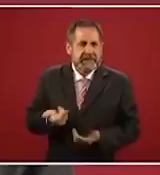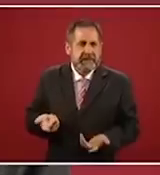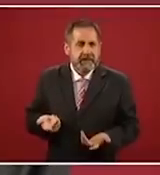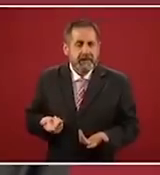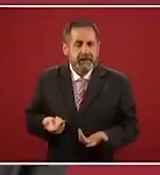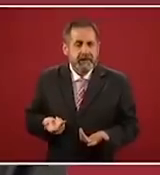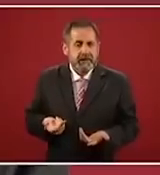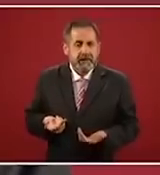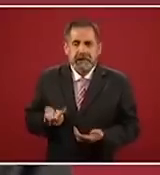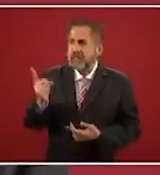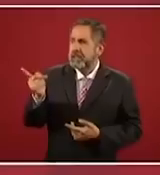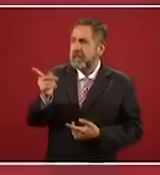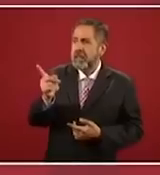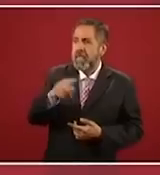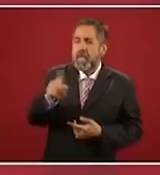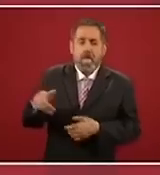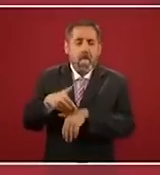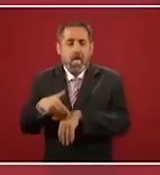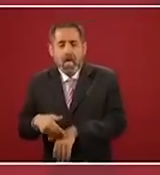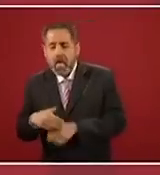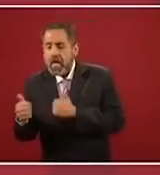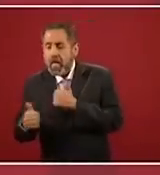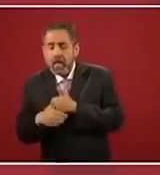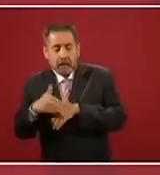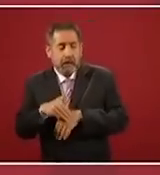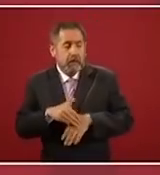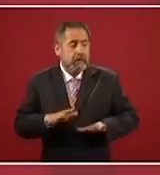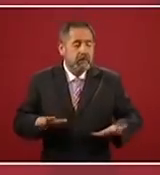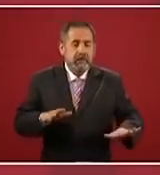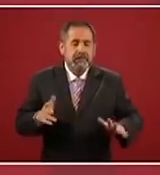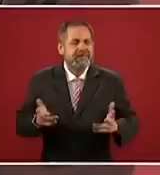Ya está sometido, está chantajeado,